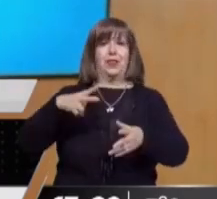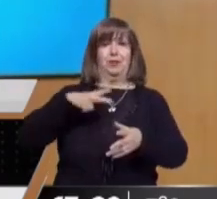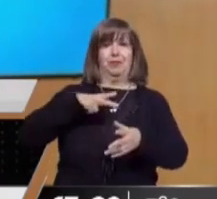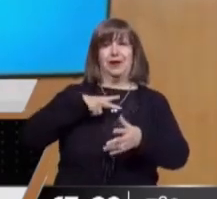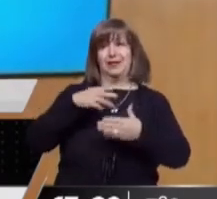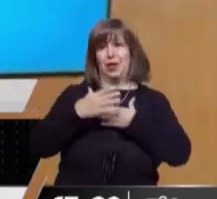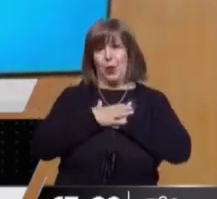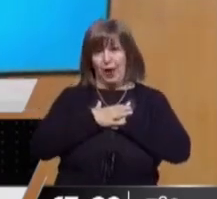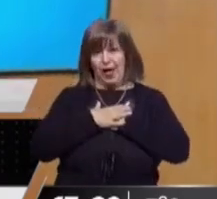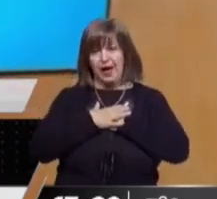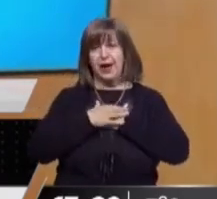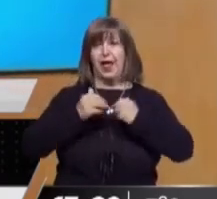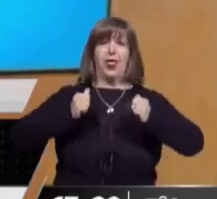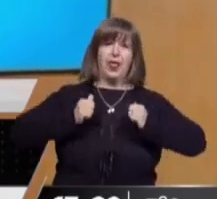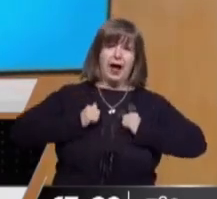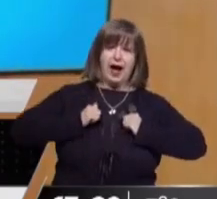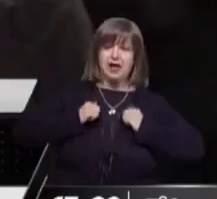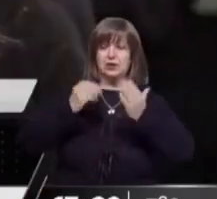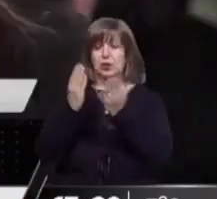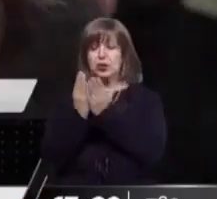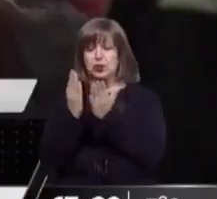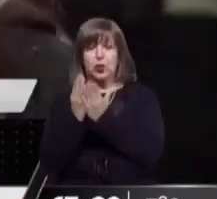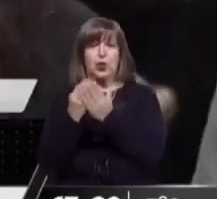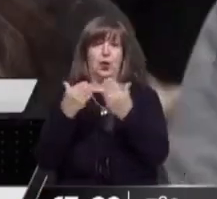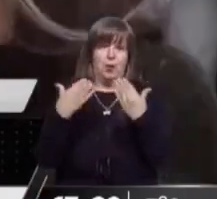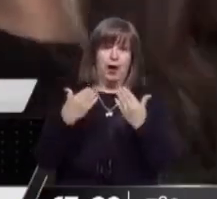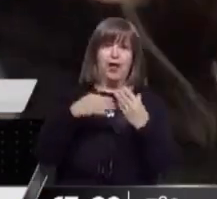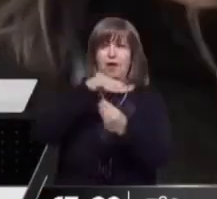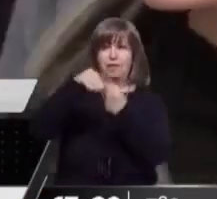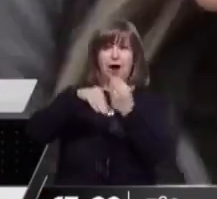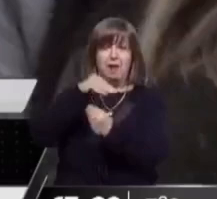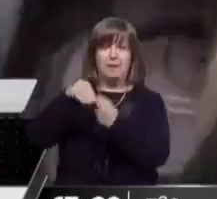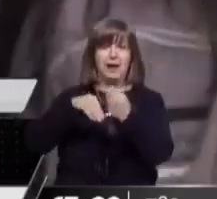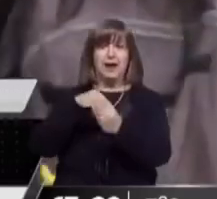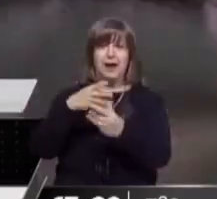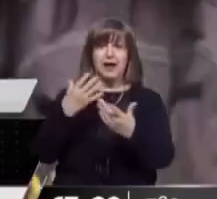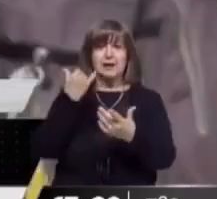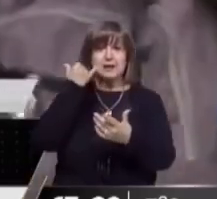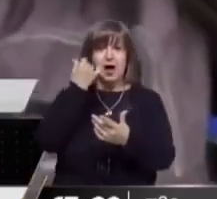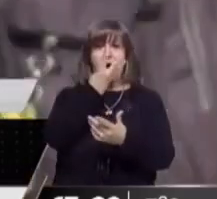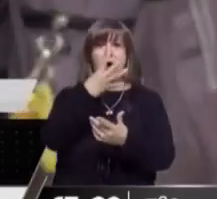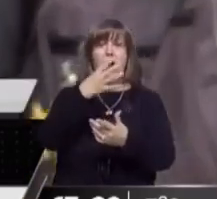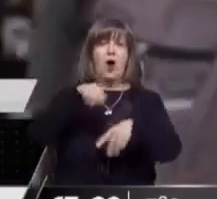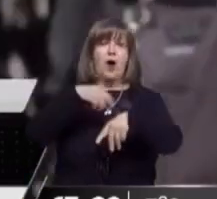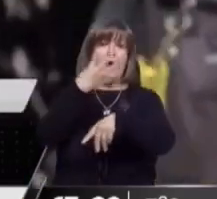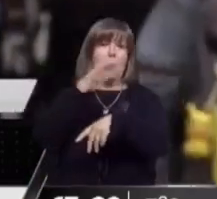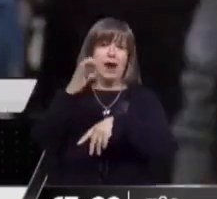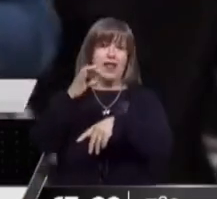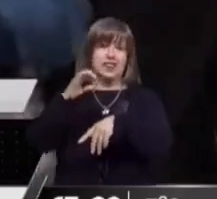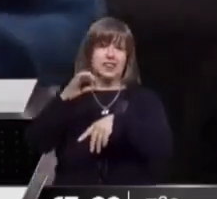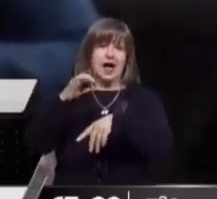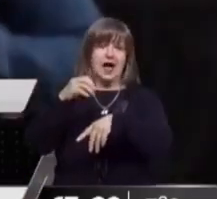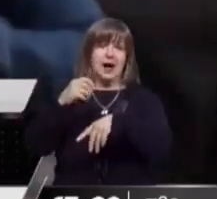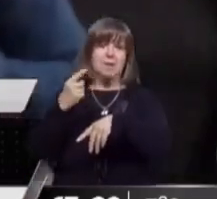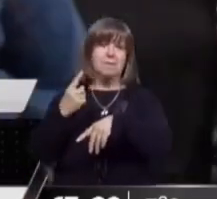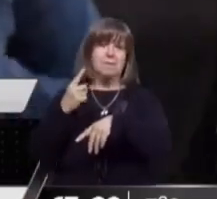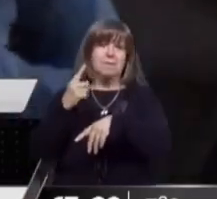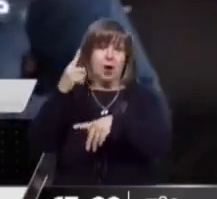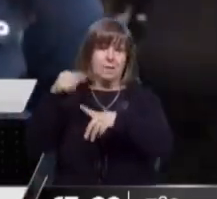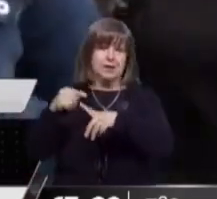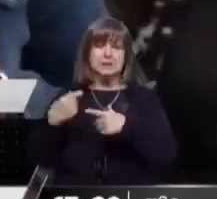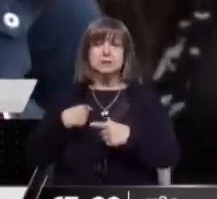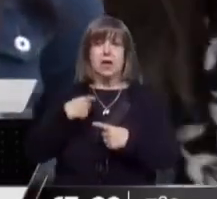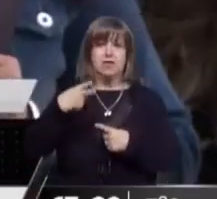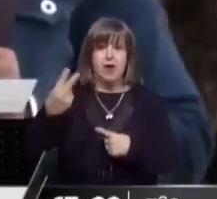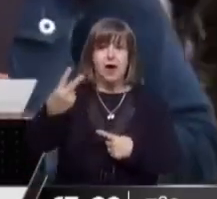personales, para el descanso, para el estudio, para compartir con la familia, 40 horas al mes. Reduciendo la cantidad de viajes